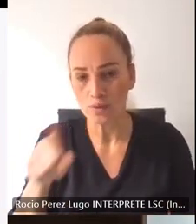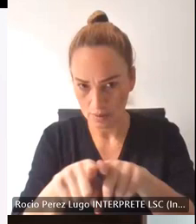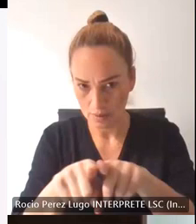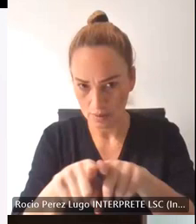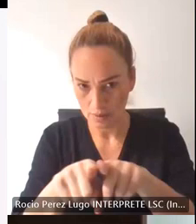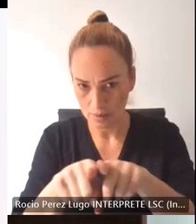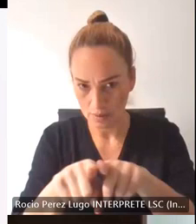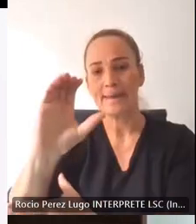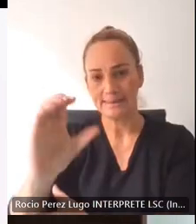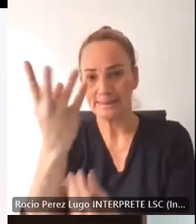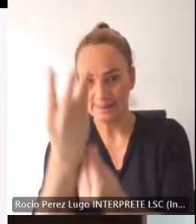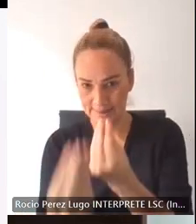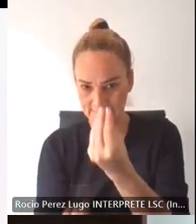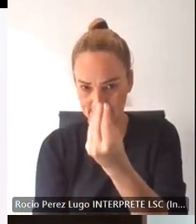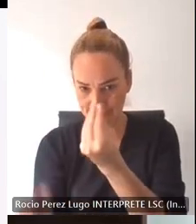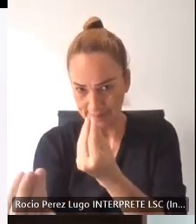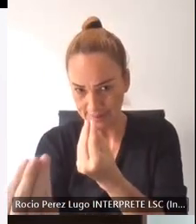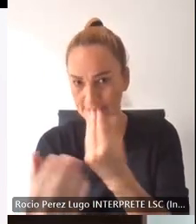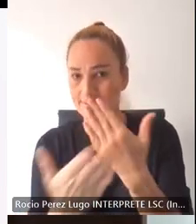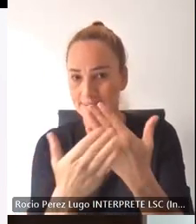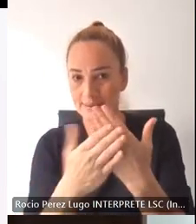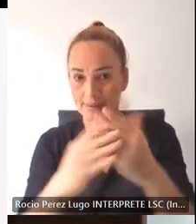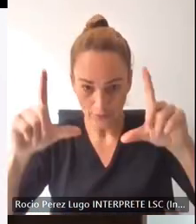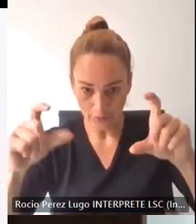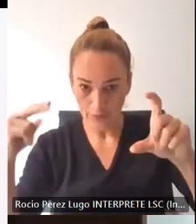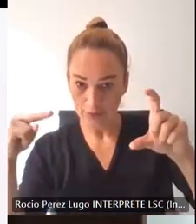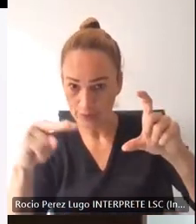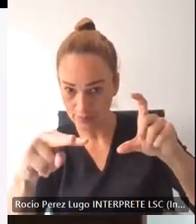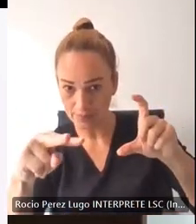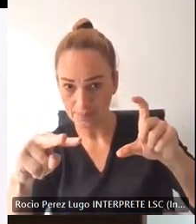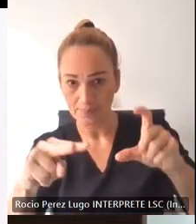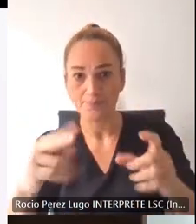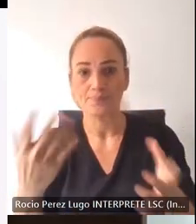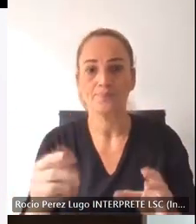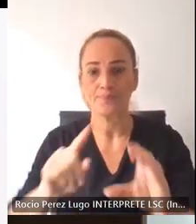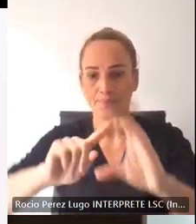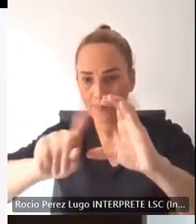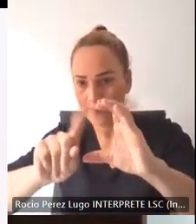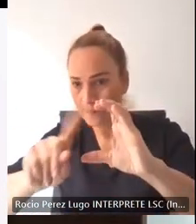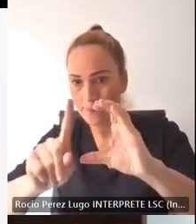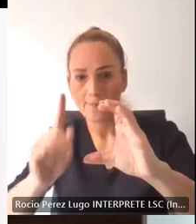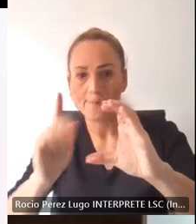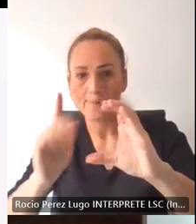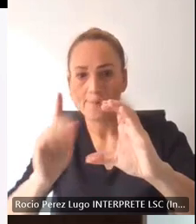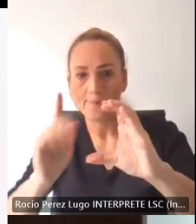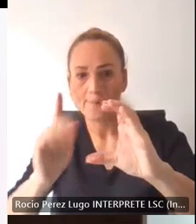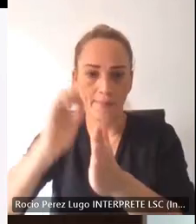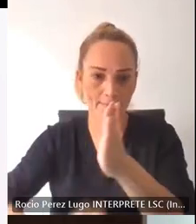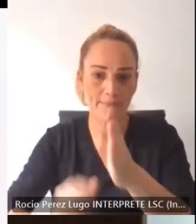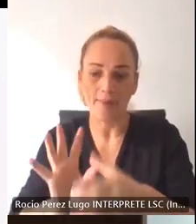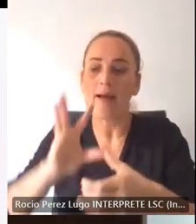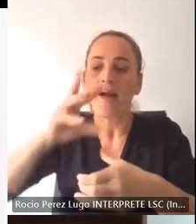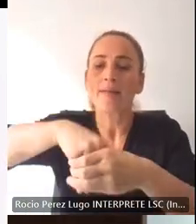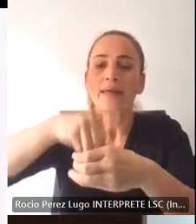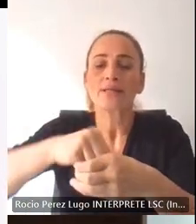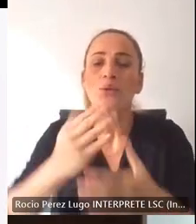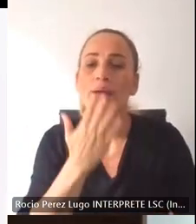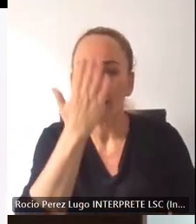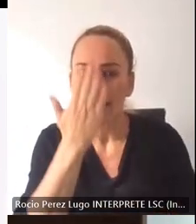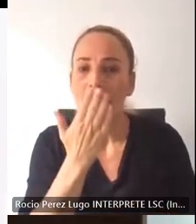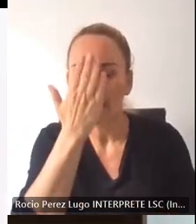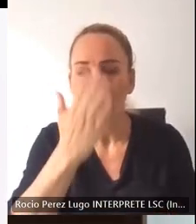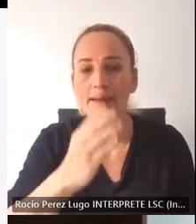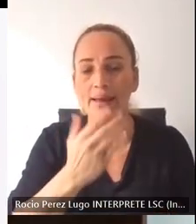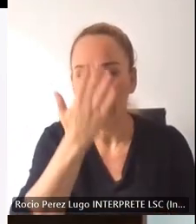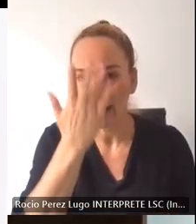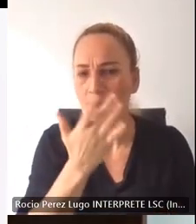BC. Sin embargo, como vemos en la imagen, no tiene manómetro y no tiene manómetro porque lo que hay al interior es gas. Entonces no requiere